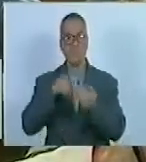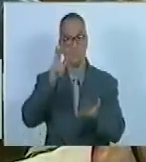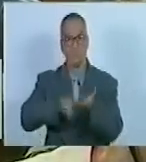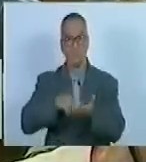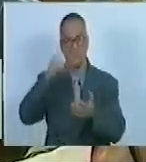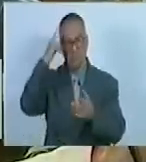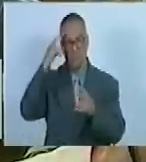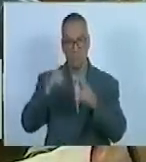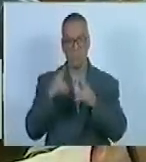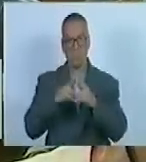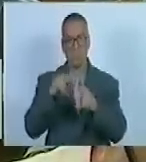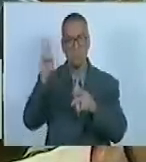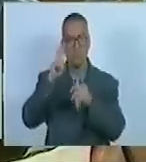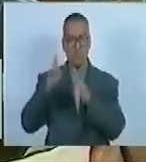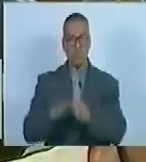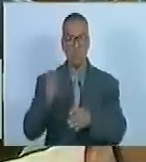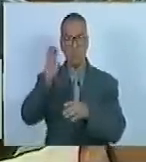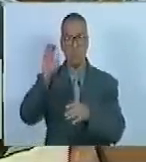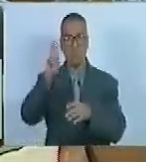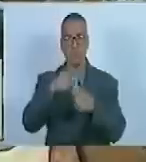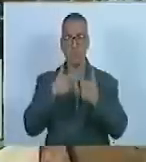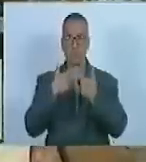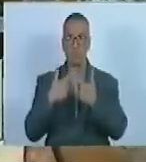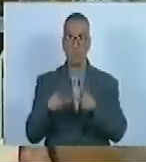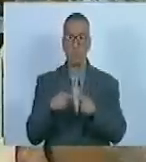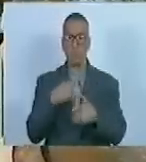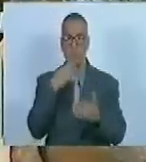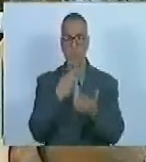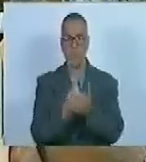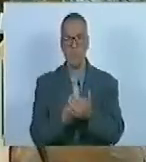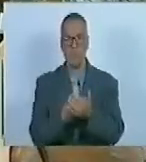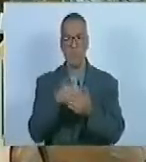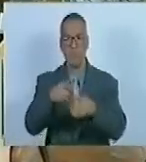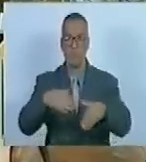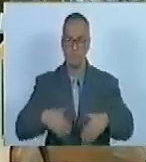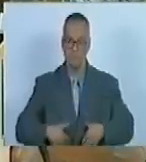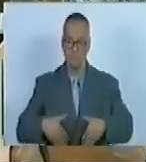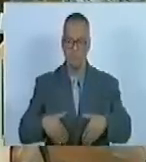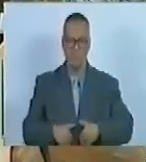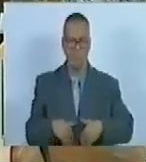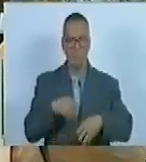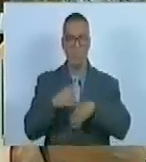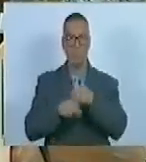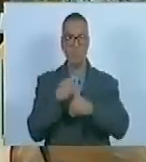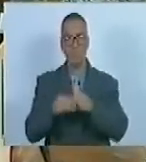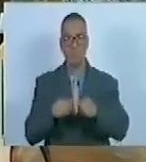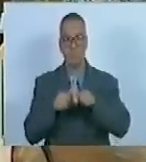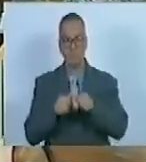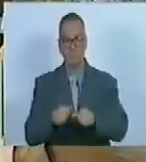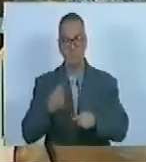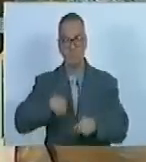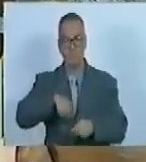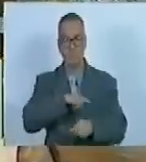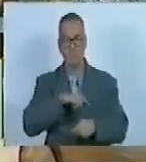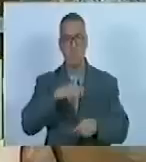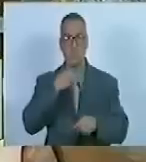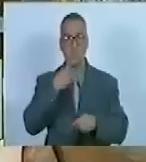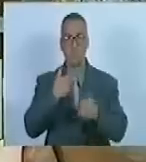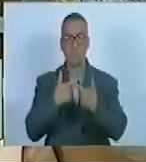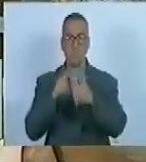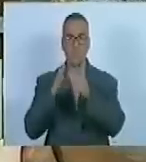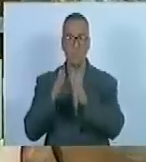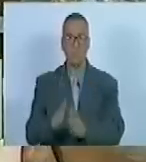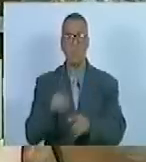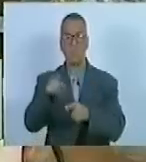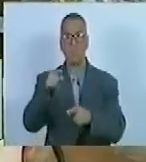y reconocer a Venezuela como una patria independiente gracias a los esfuerzos que fueron empeñados por nuestro libertador con esa